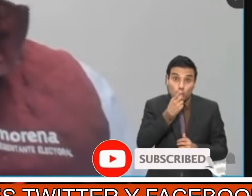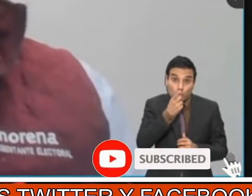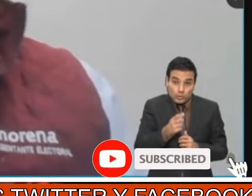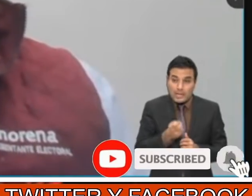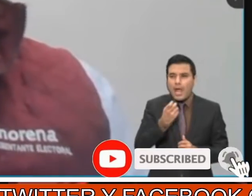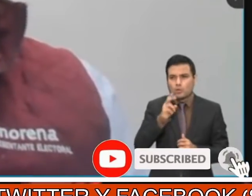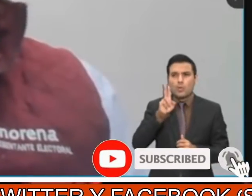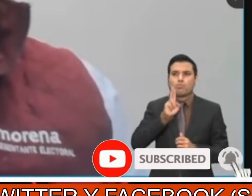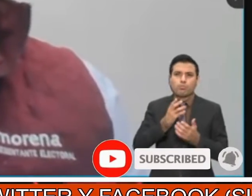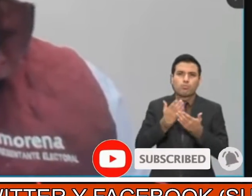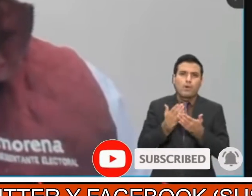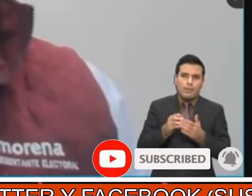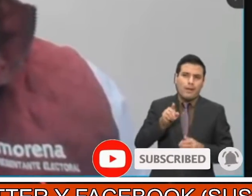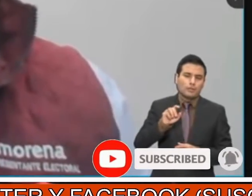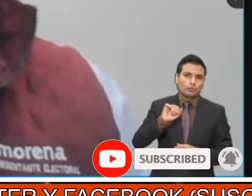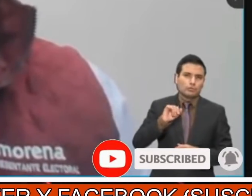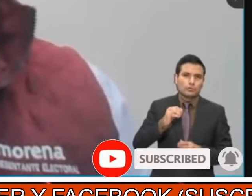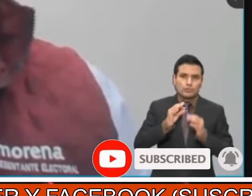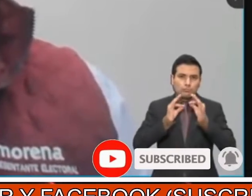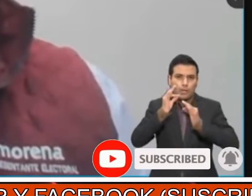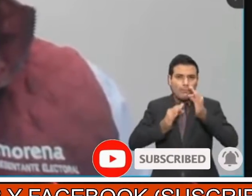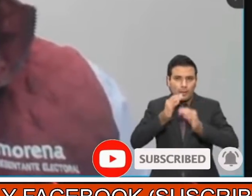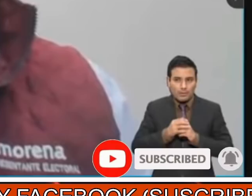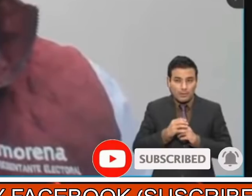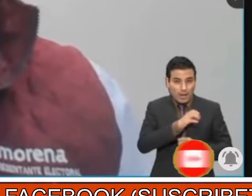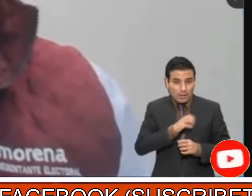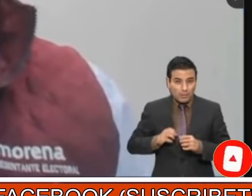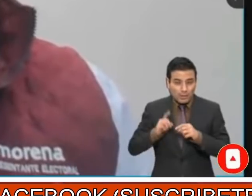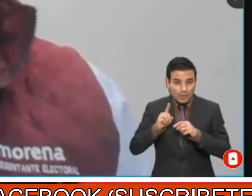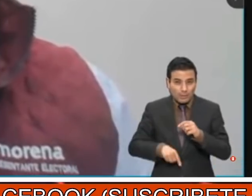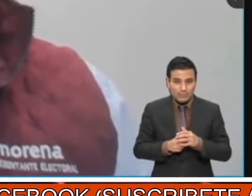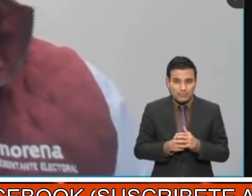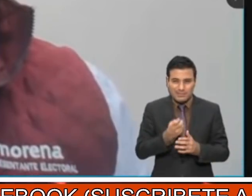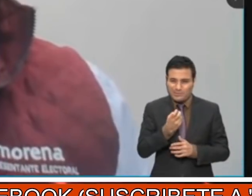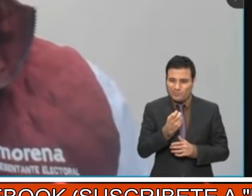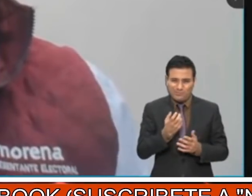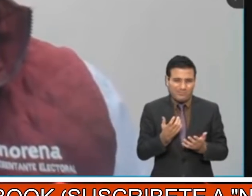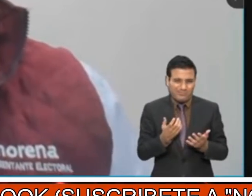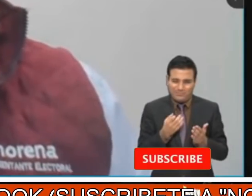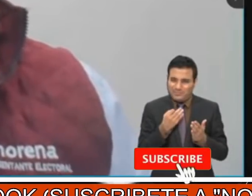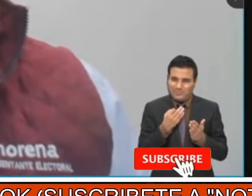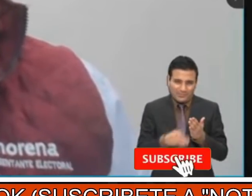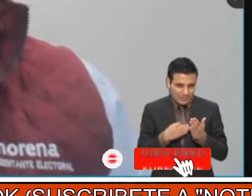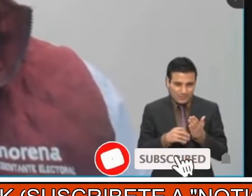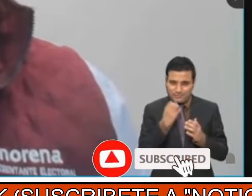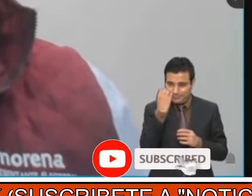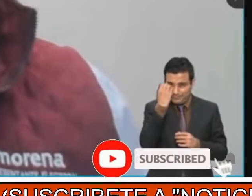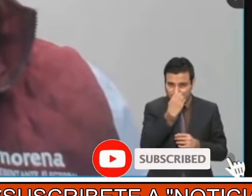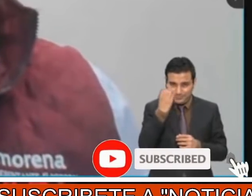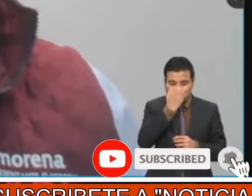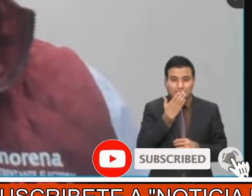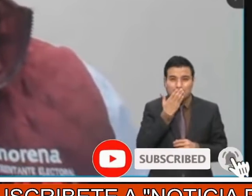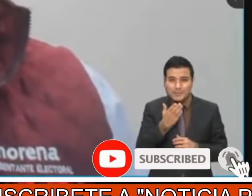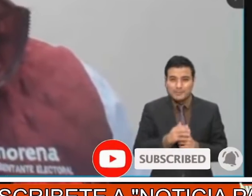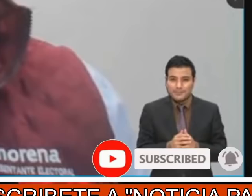lo usan para cancelar una candidatura, carece de toda razonabilidad. En el Estado